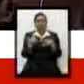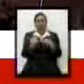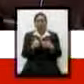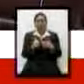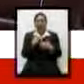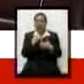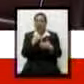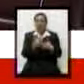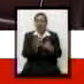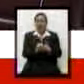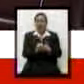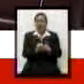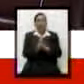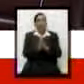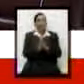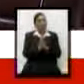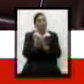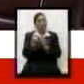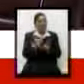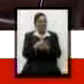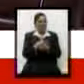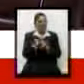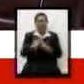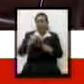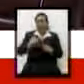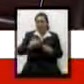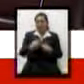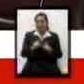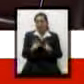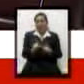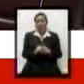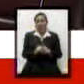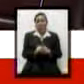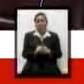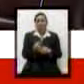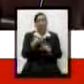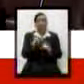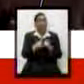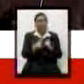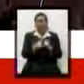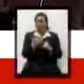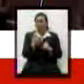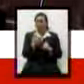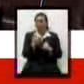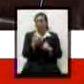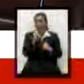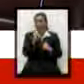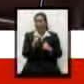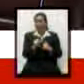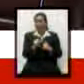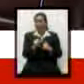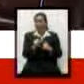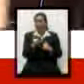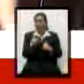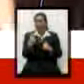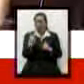empresas establecidas gozan de un régimen tributario especial, pero vence el 31 de